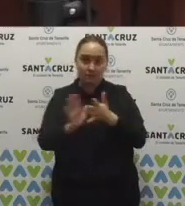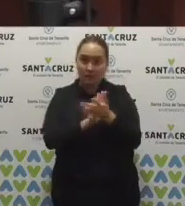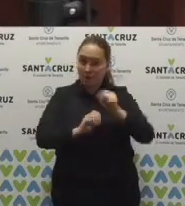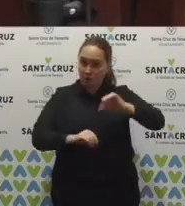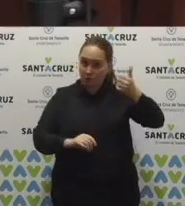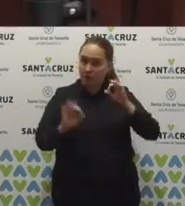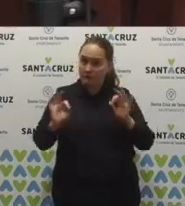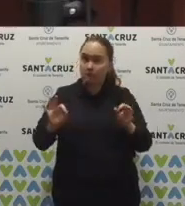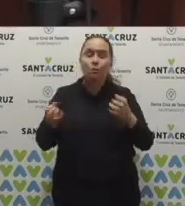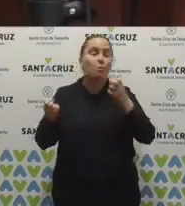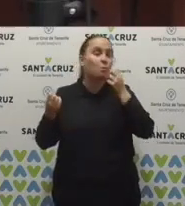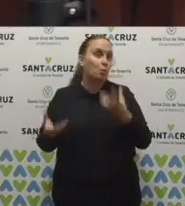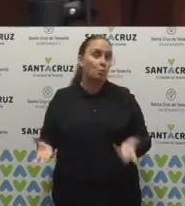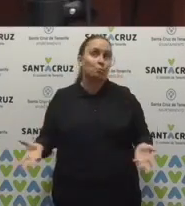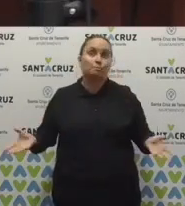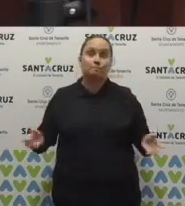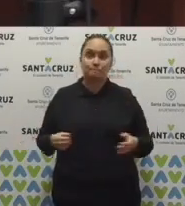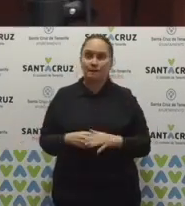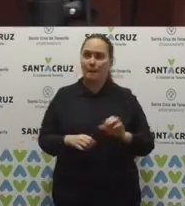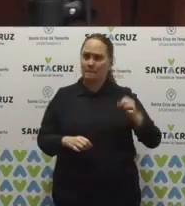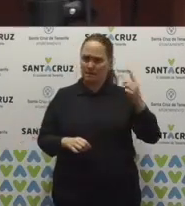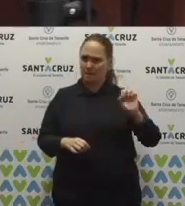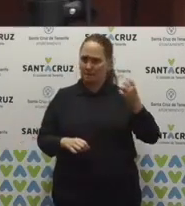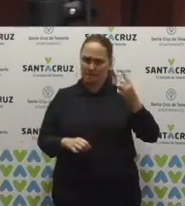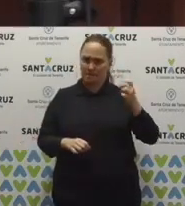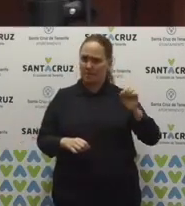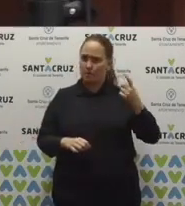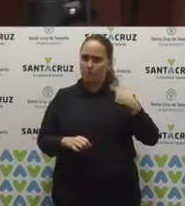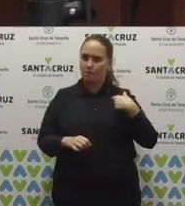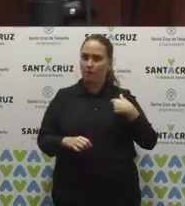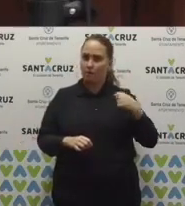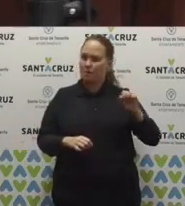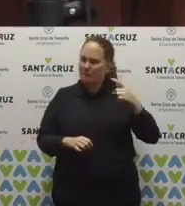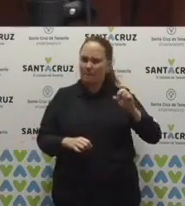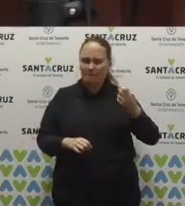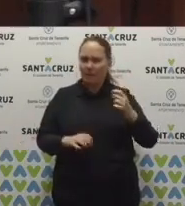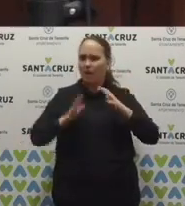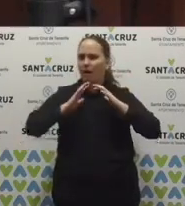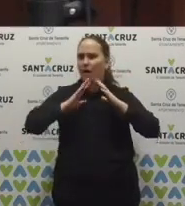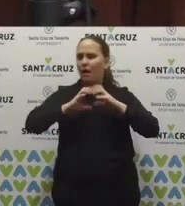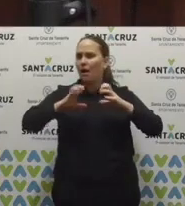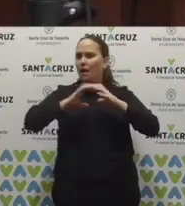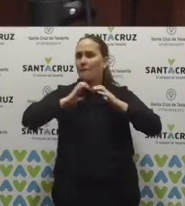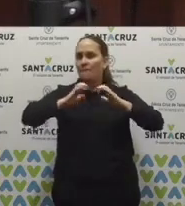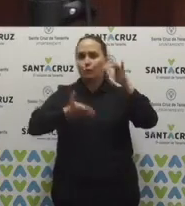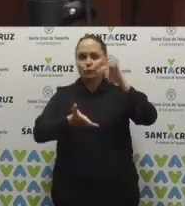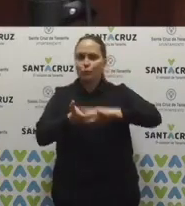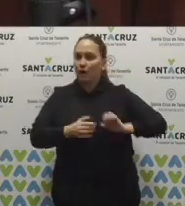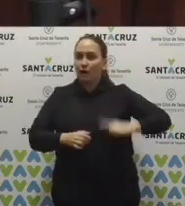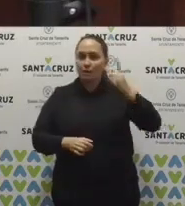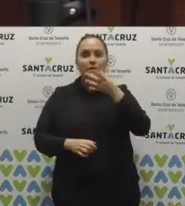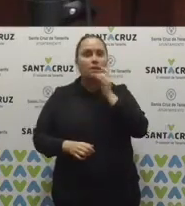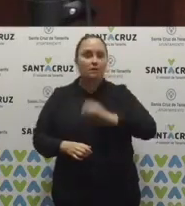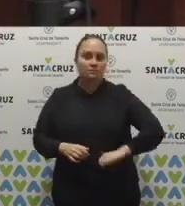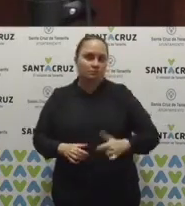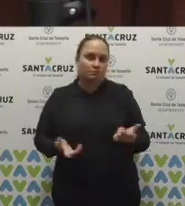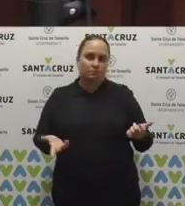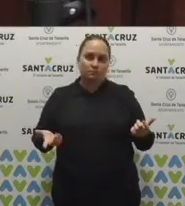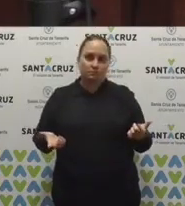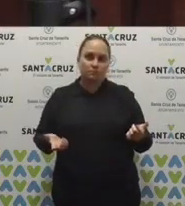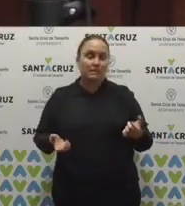es cierto que la primera la primera o sea la que más ganas tenía de que esté de plenos celebrará para poder empezar a clarificar muchísimos puntos